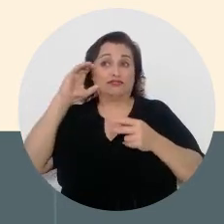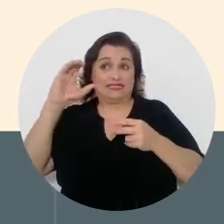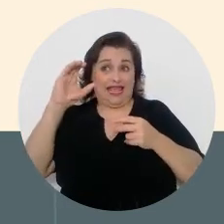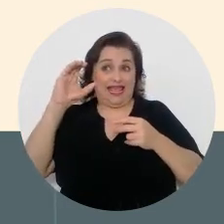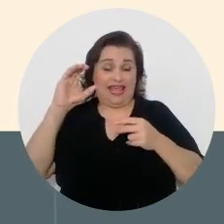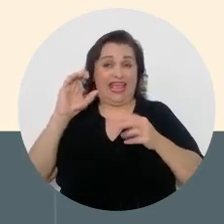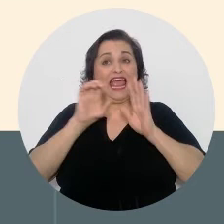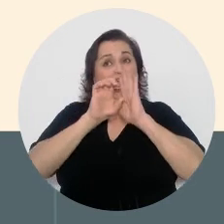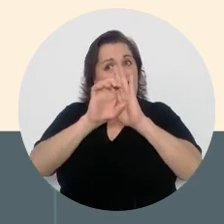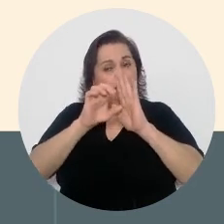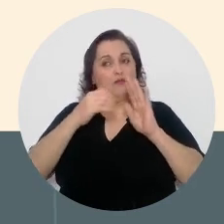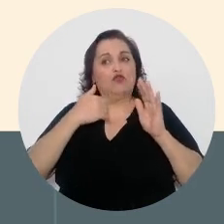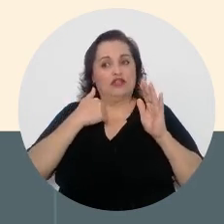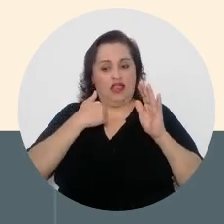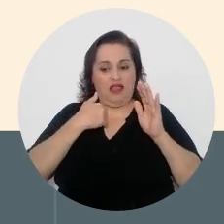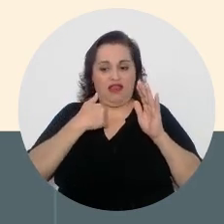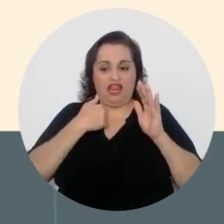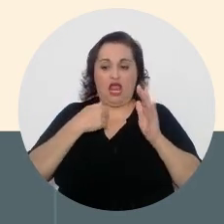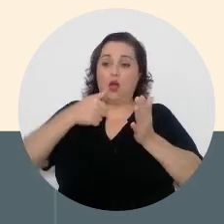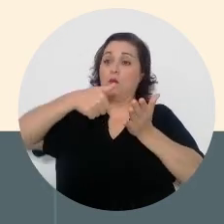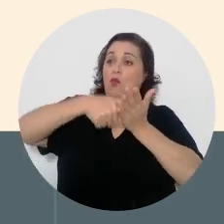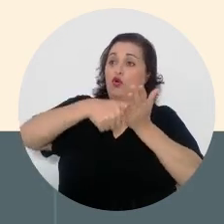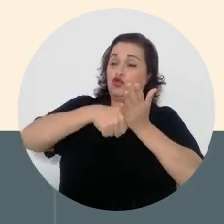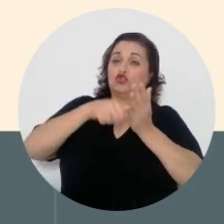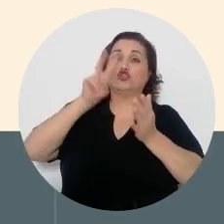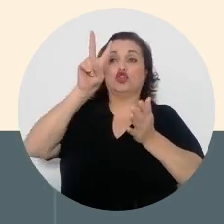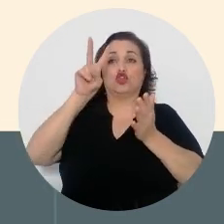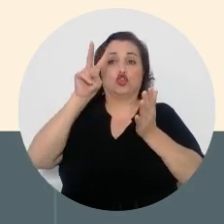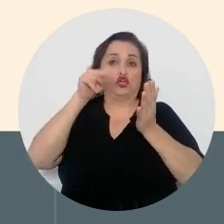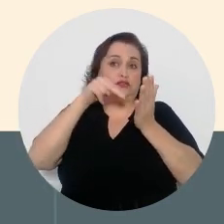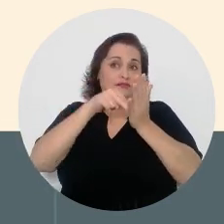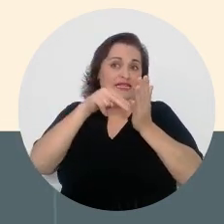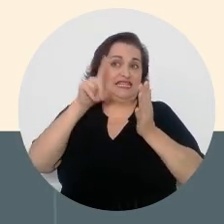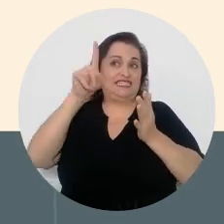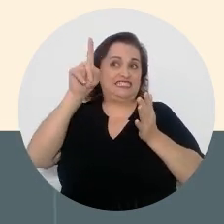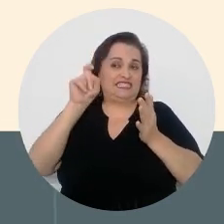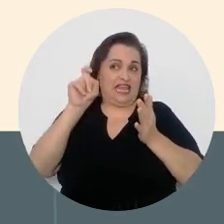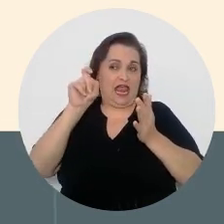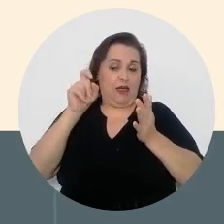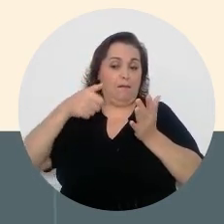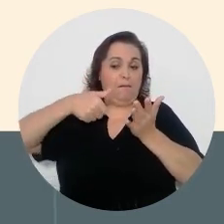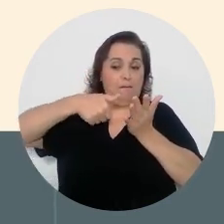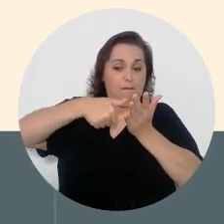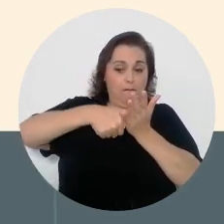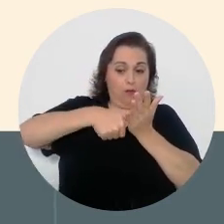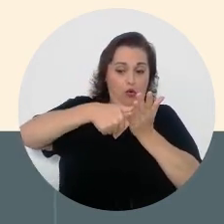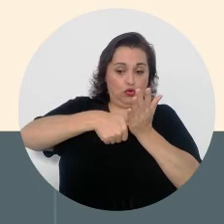2,950 votos, el partido C una votación